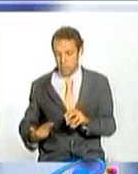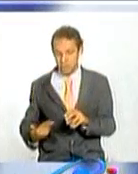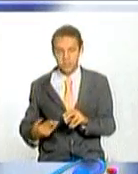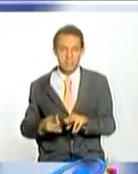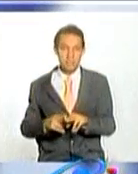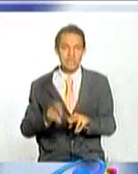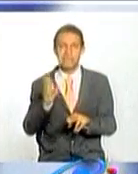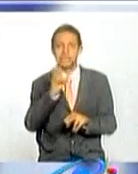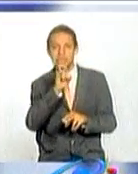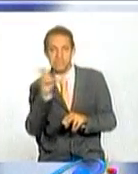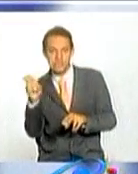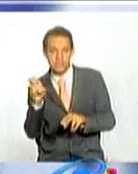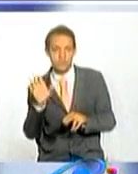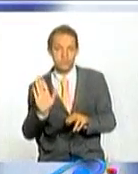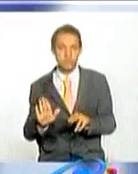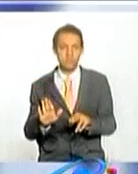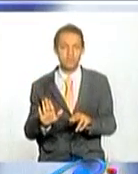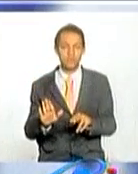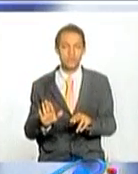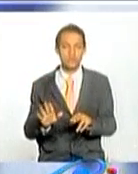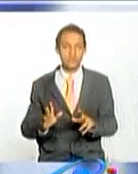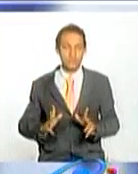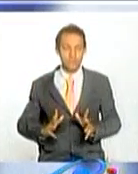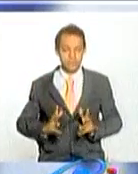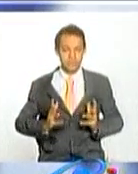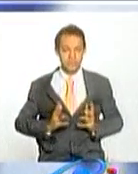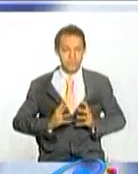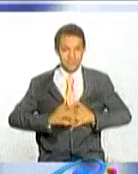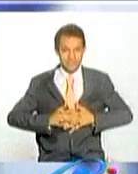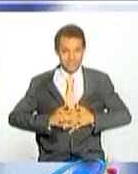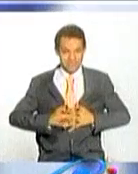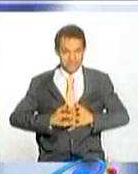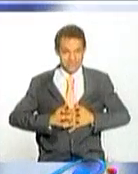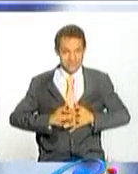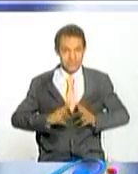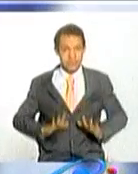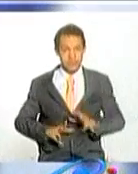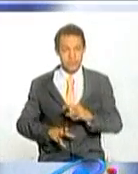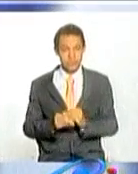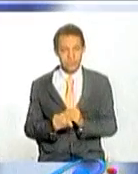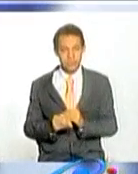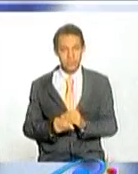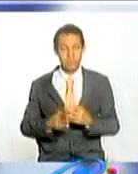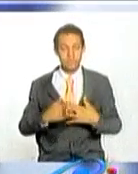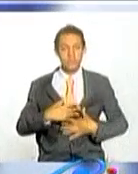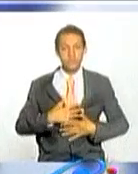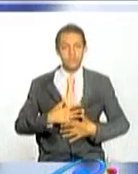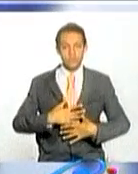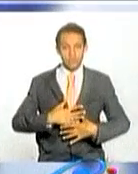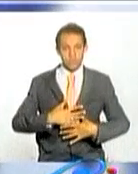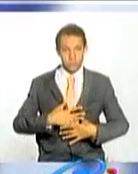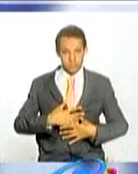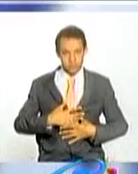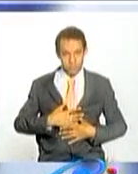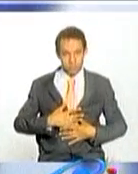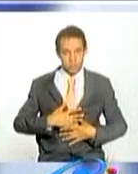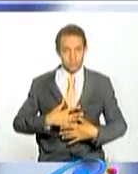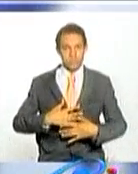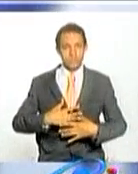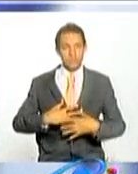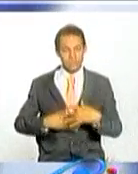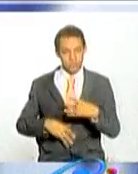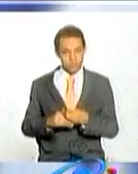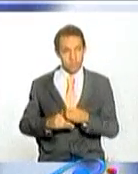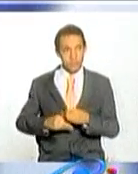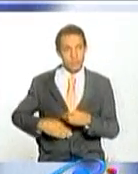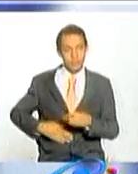los contornos aquí del diafragma, ¿sí? Y vamos a tomar el aire un poquito. Revisamos hasta la